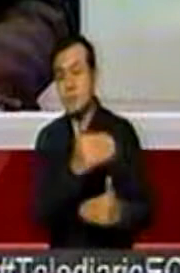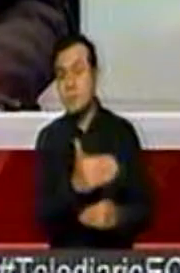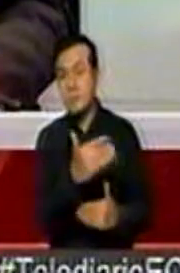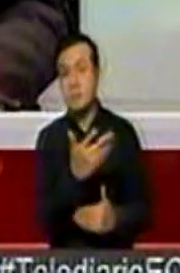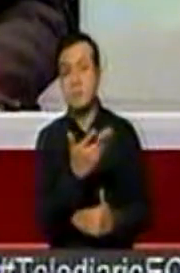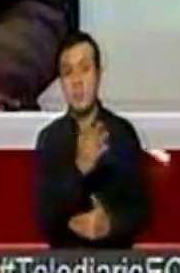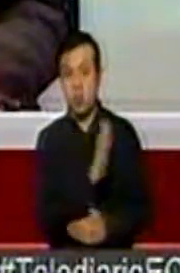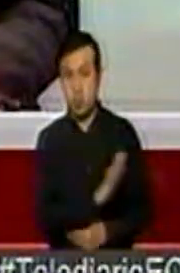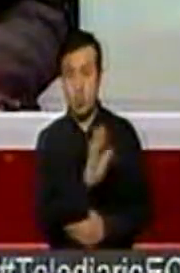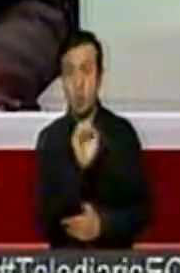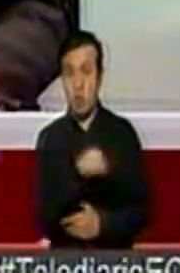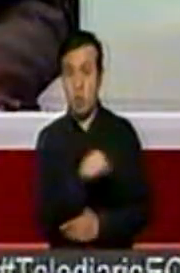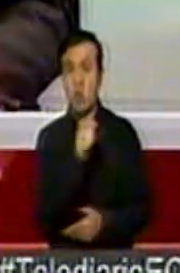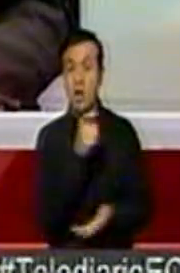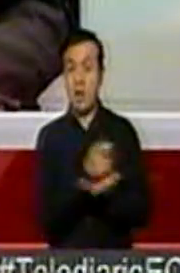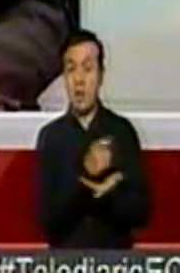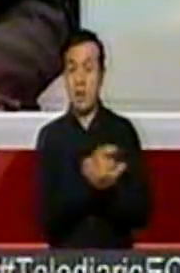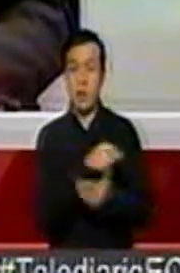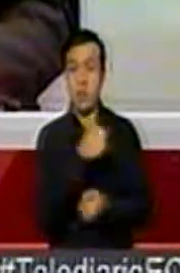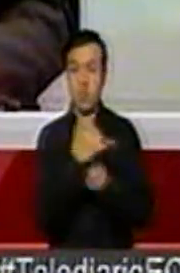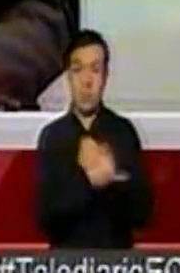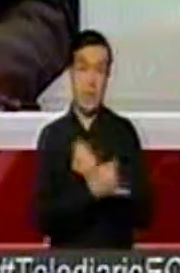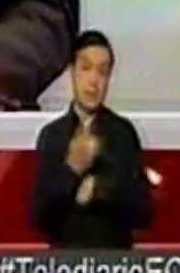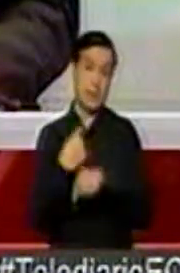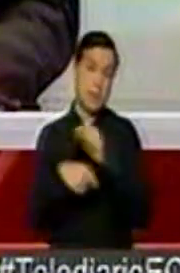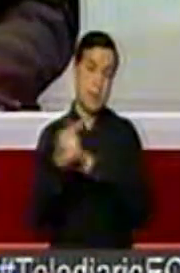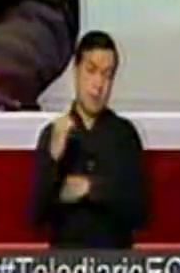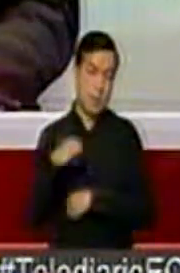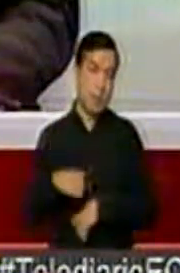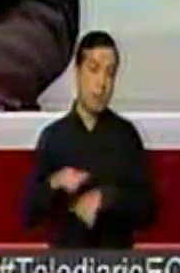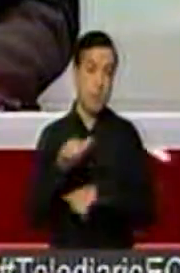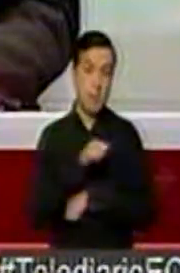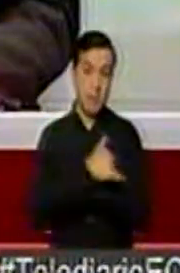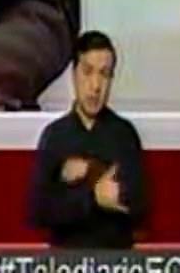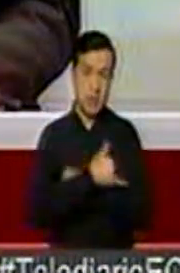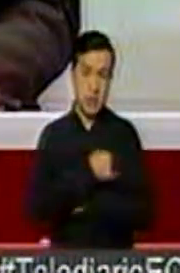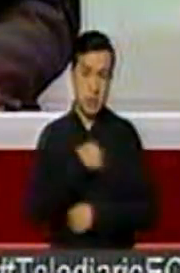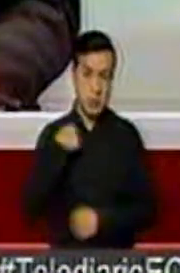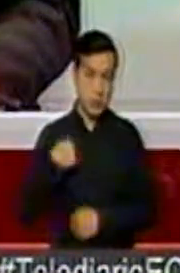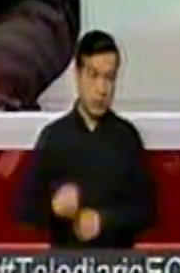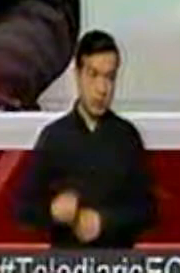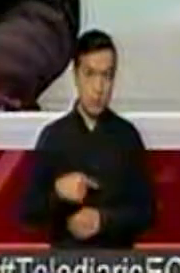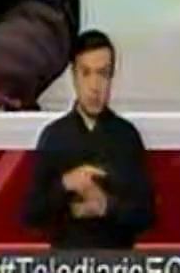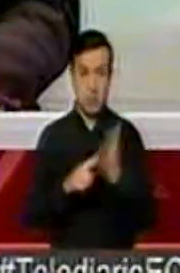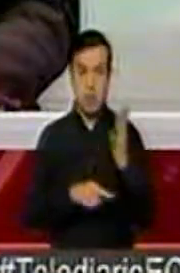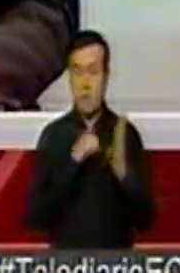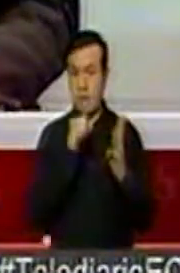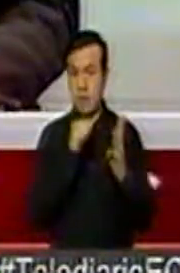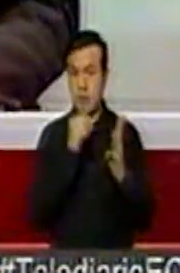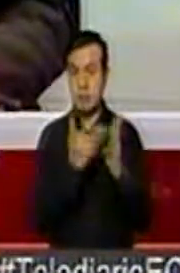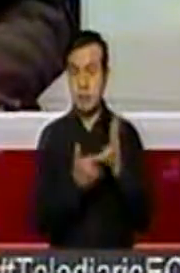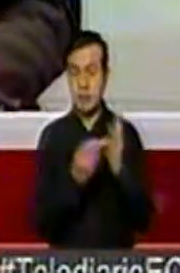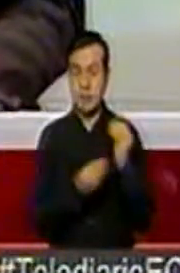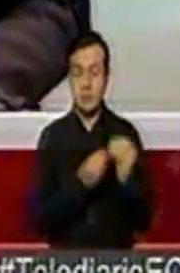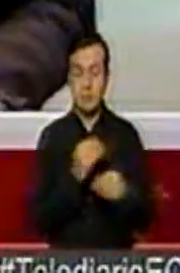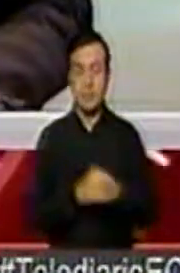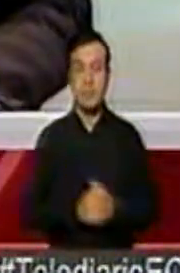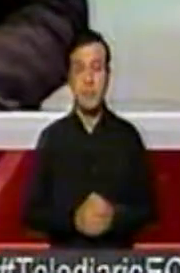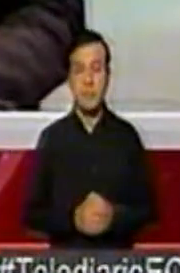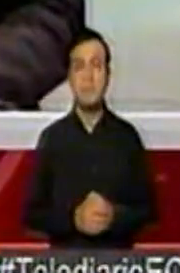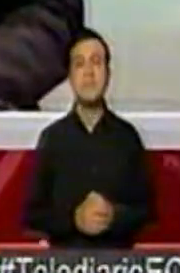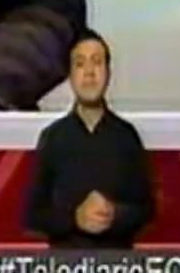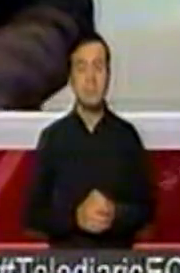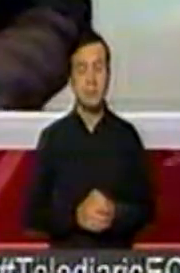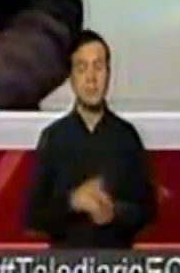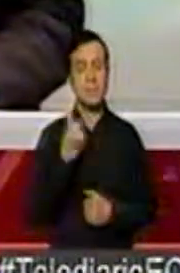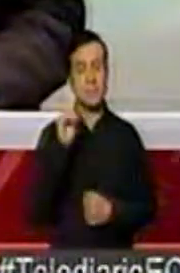seguir para que pueda volver a exportar el Ecuador a través de estas cuatro empresas que faltan? Bueno, efectivamente,